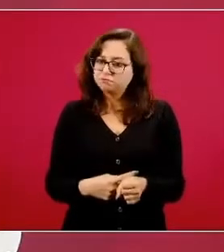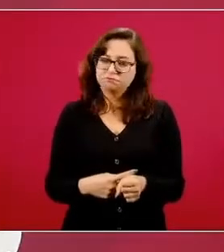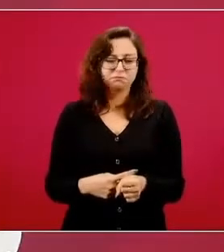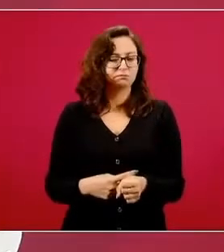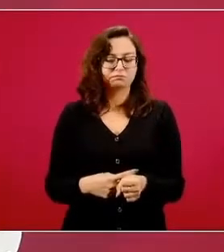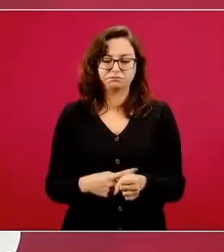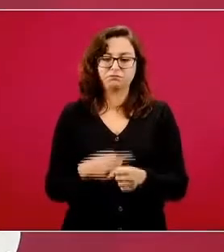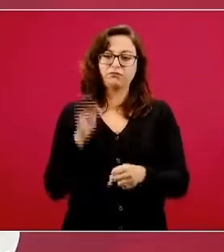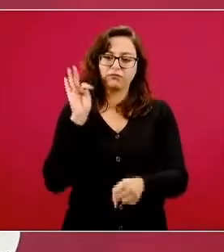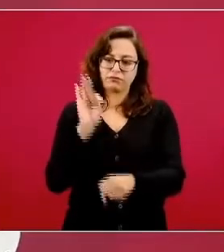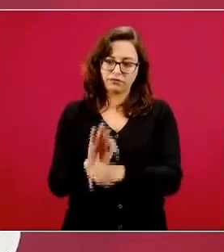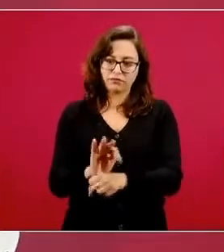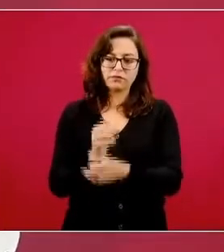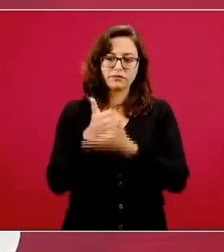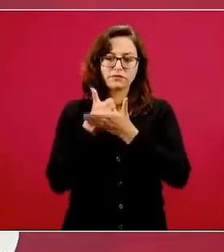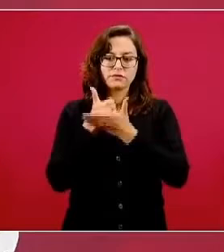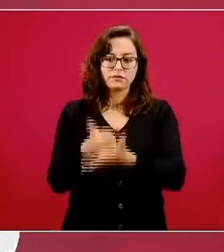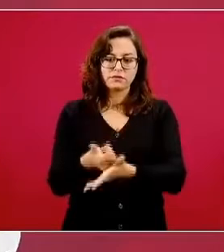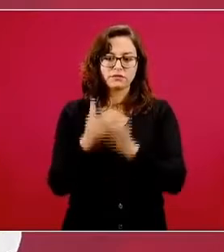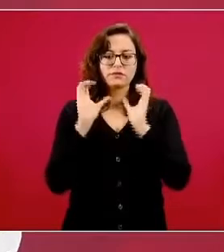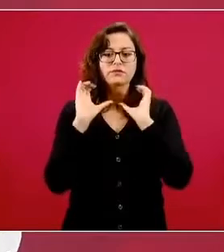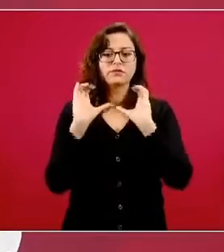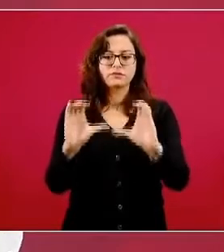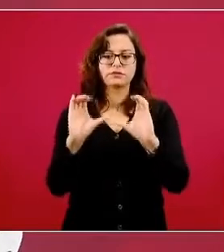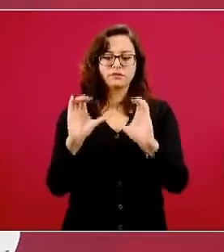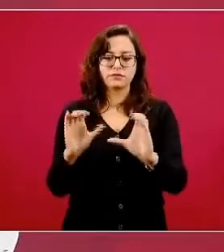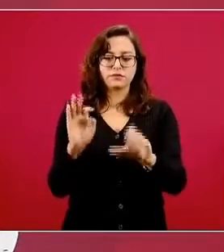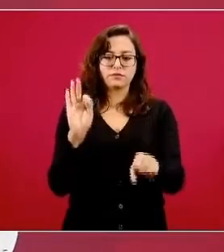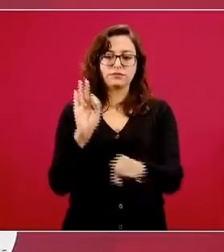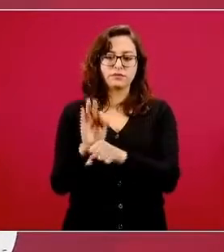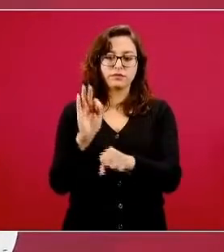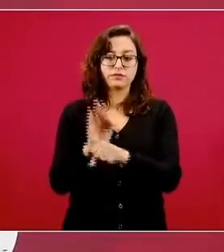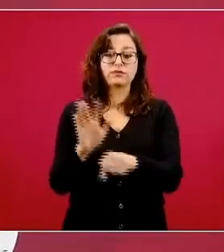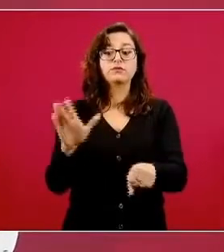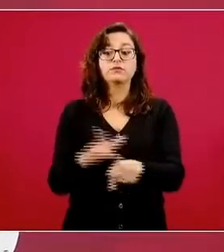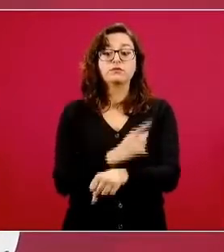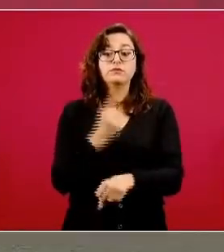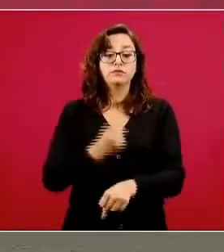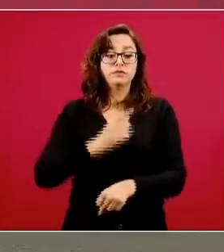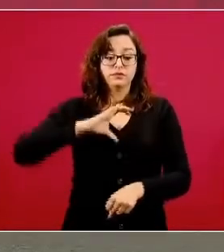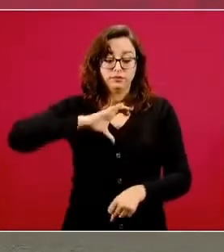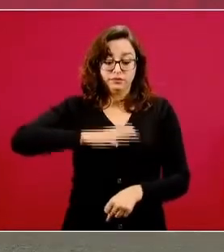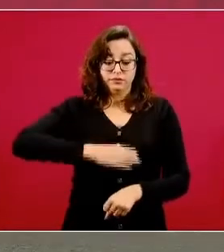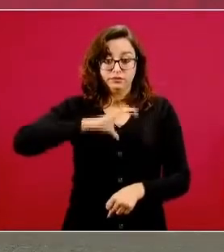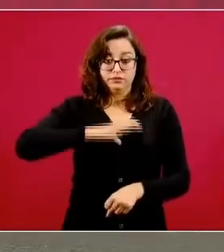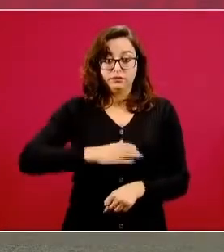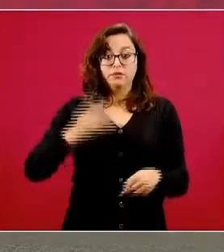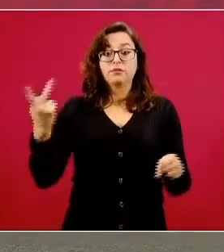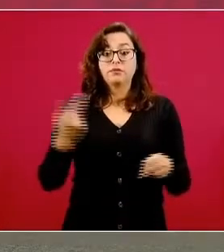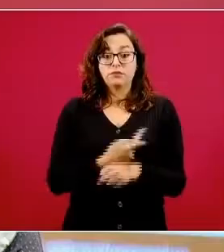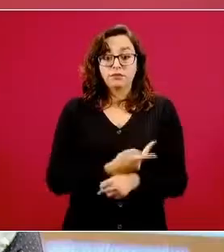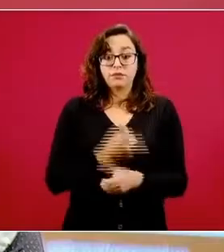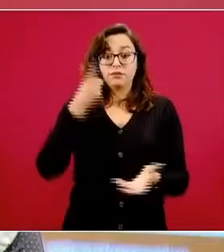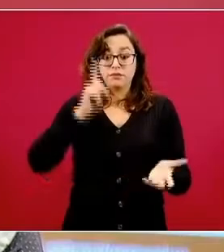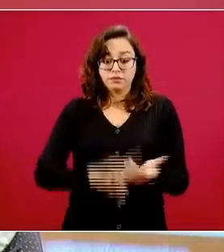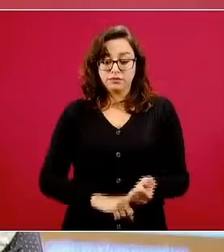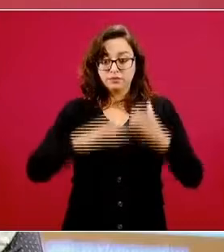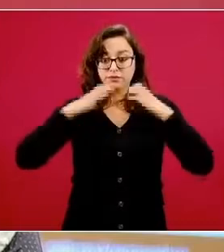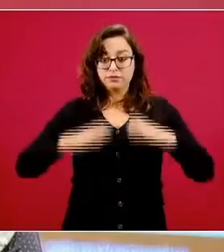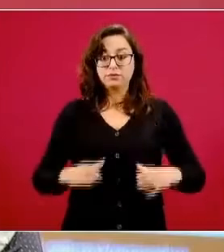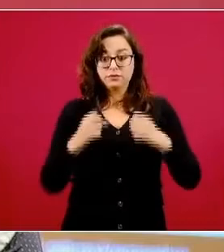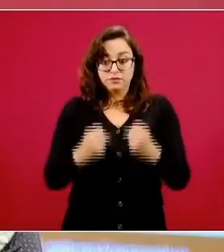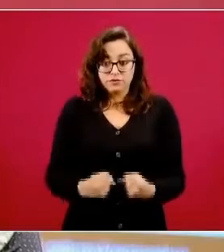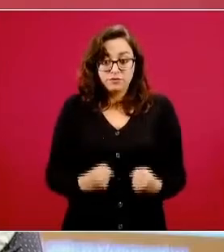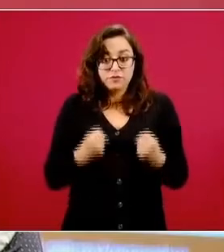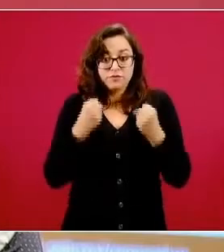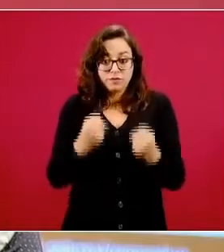le va a proteger, porque el cáncer es una enfermedad que disminuye